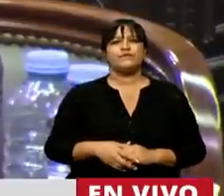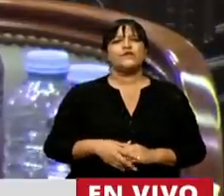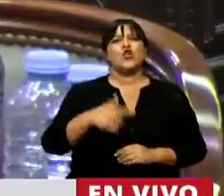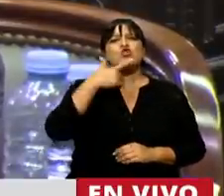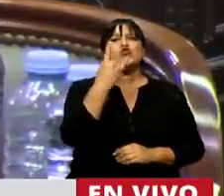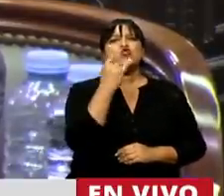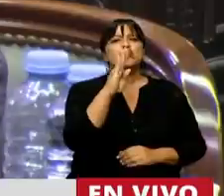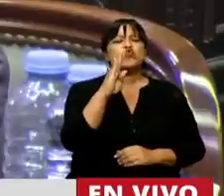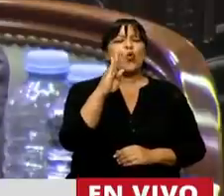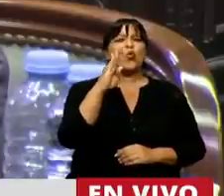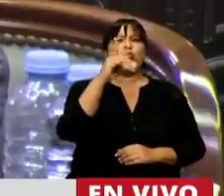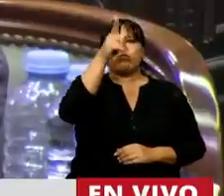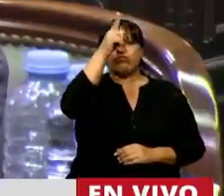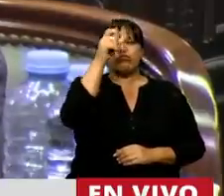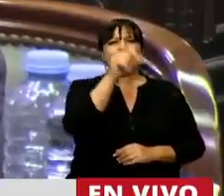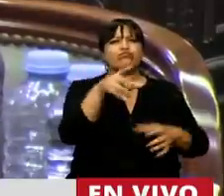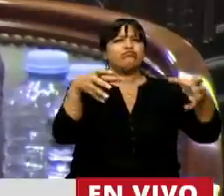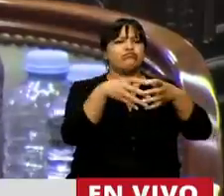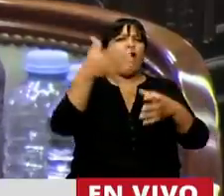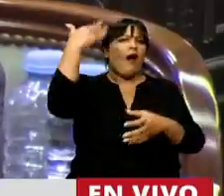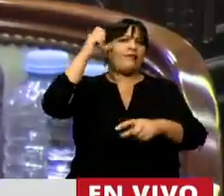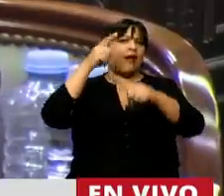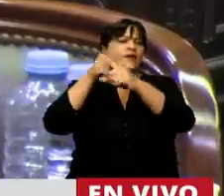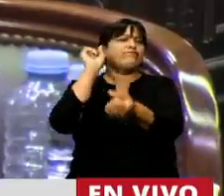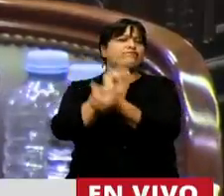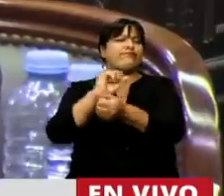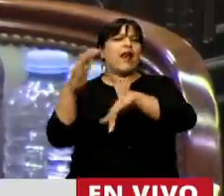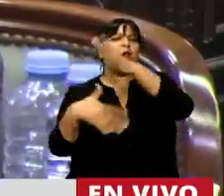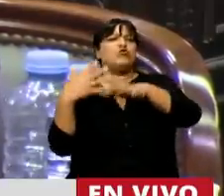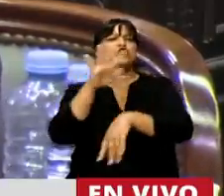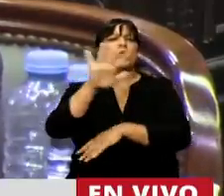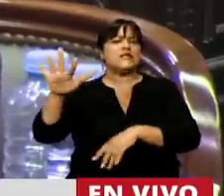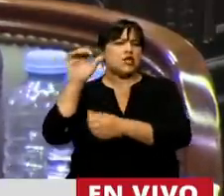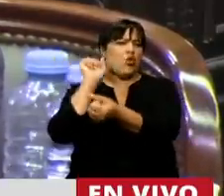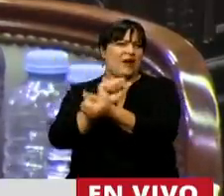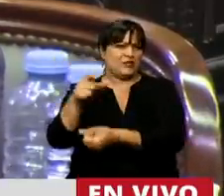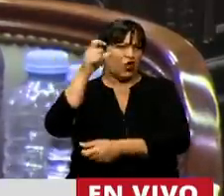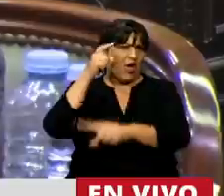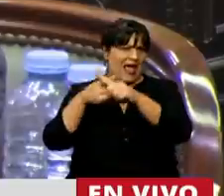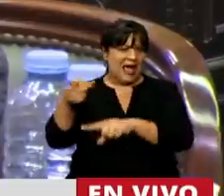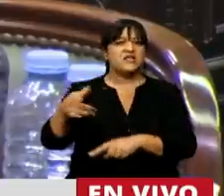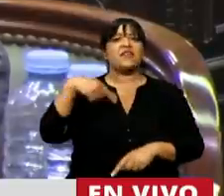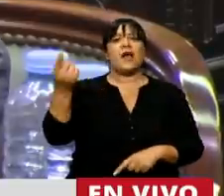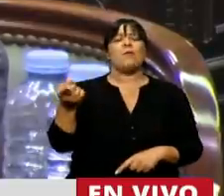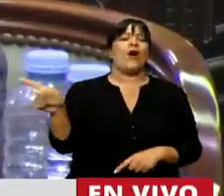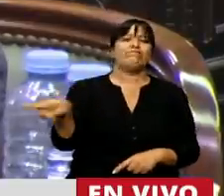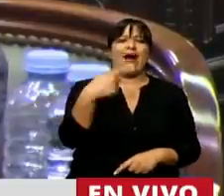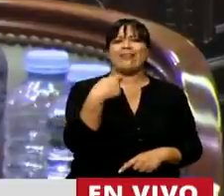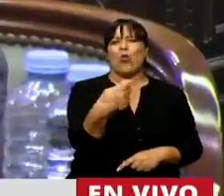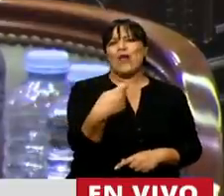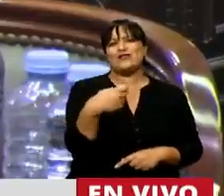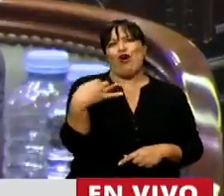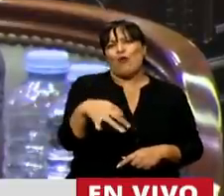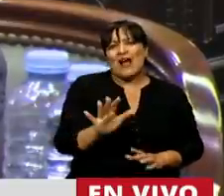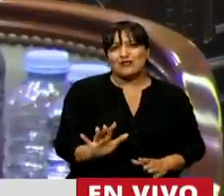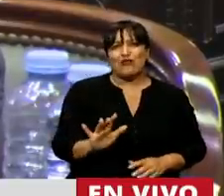ejército. Era del grupo Tacuara, había estado preso en la Revolución del 55. Lo pasaron al retiro obligatorio después de